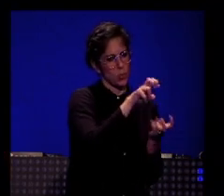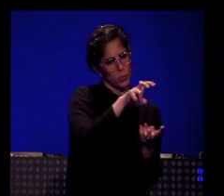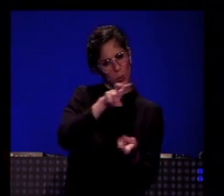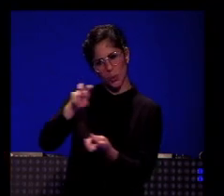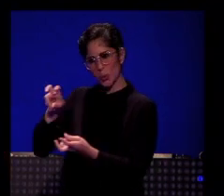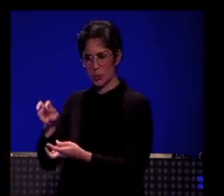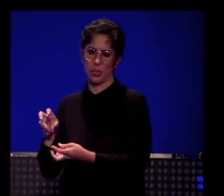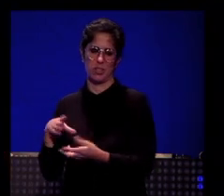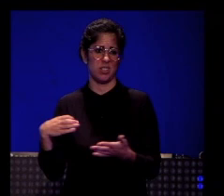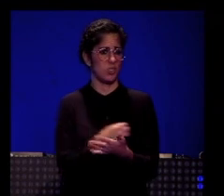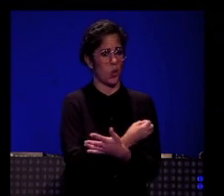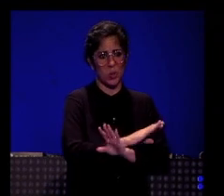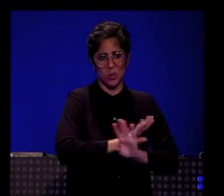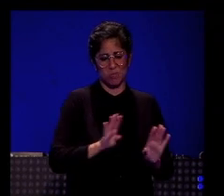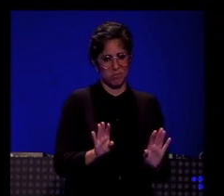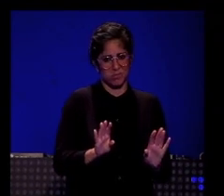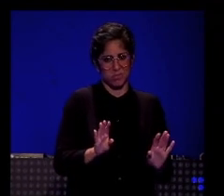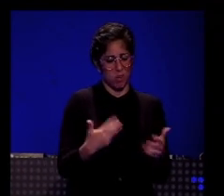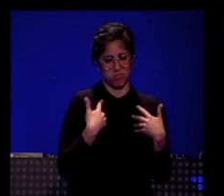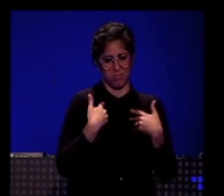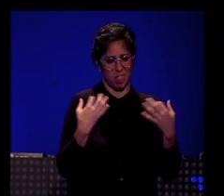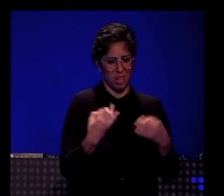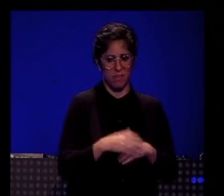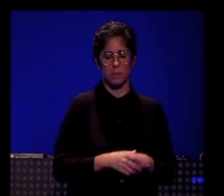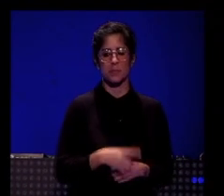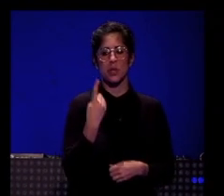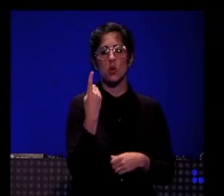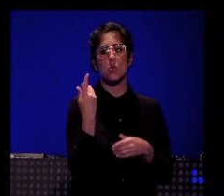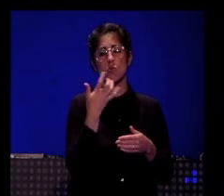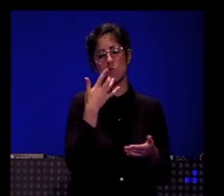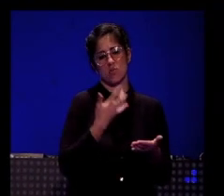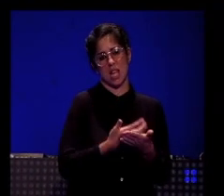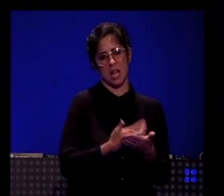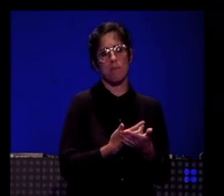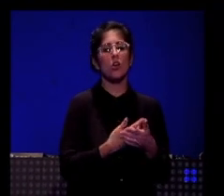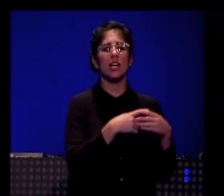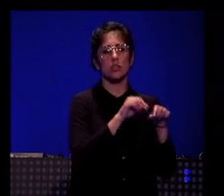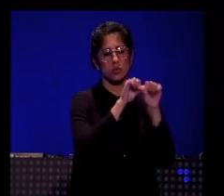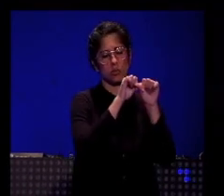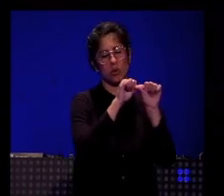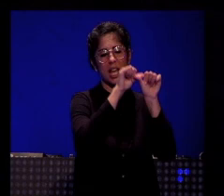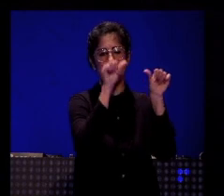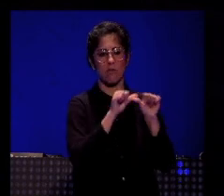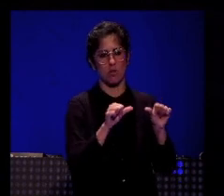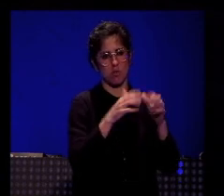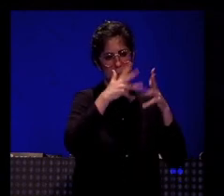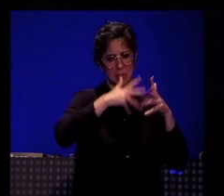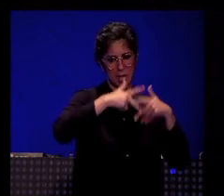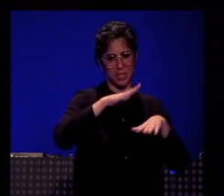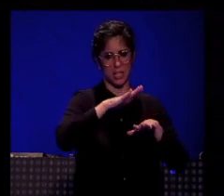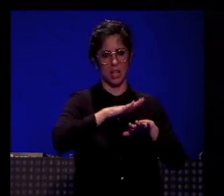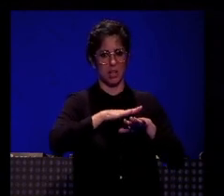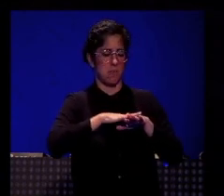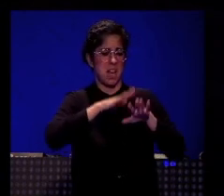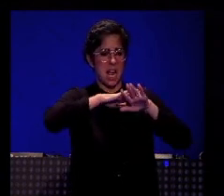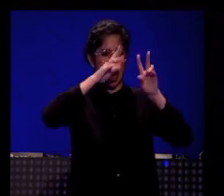un ejemplo son sus algoritmos vale alguien sabe lo que es un algoritmo yo creo que más o menos ya van entienden lo que es el algoritmo no un algoritmo no deja